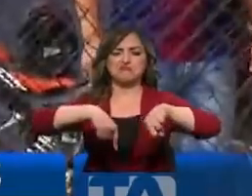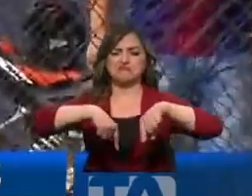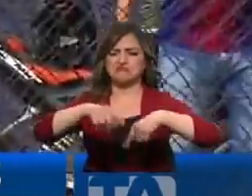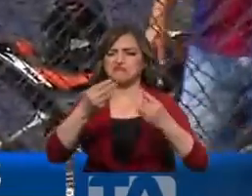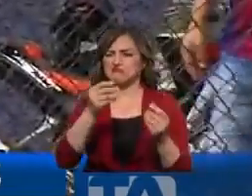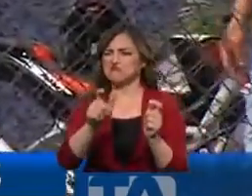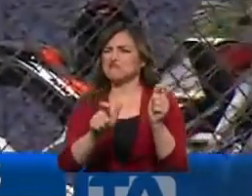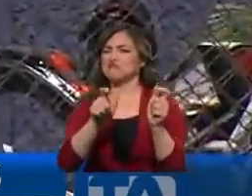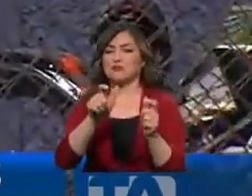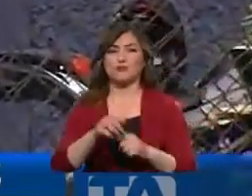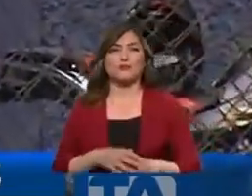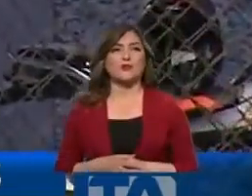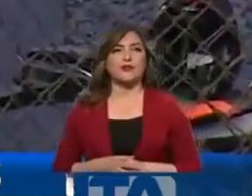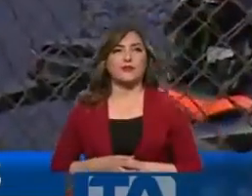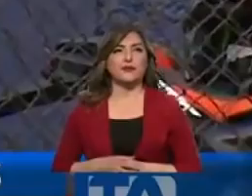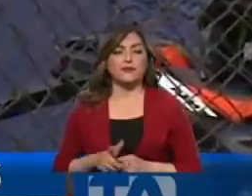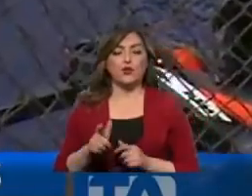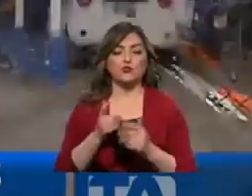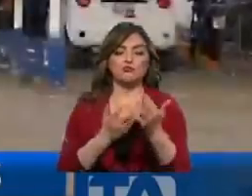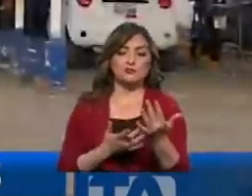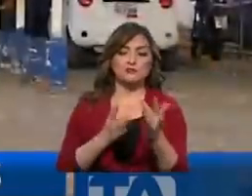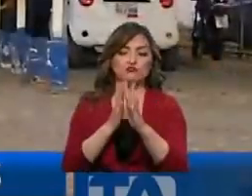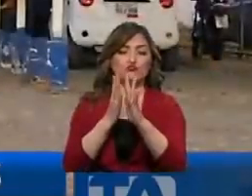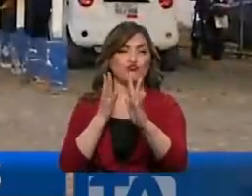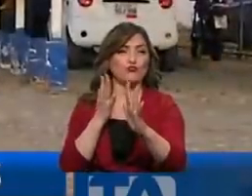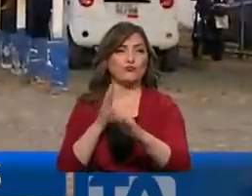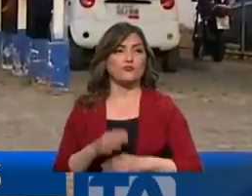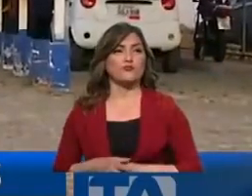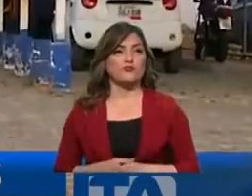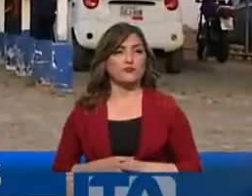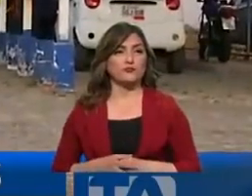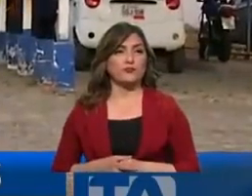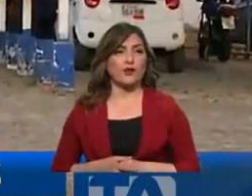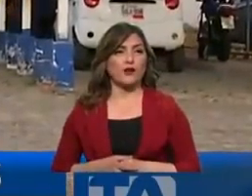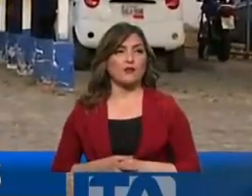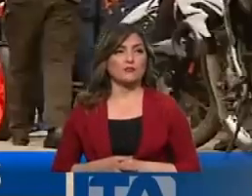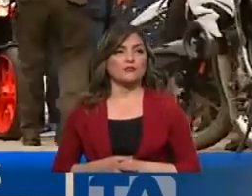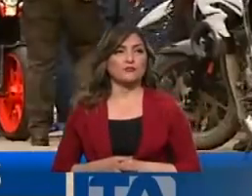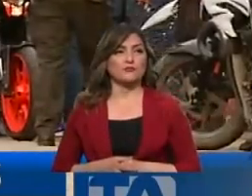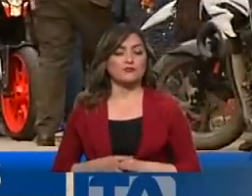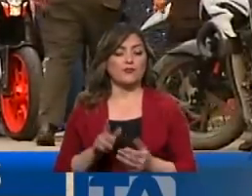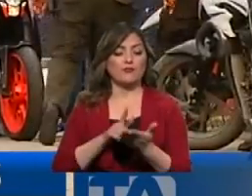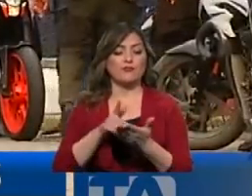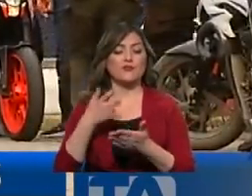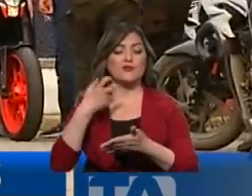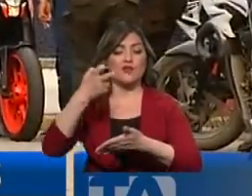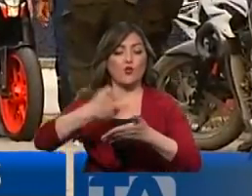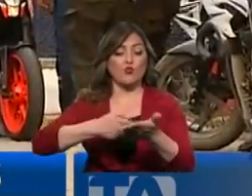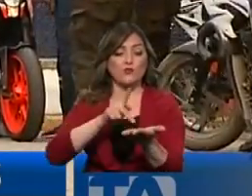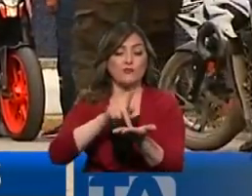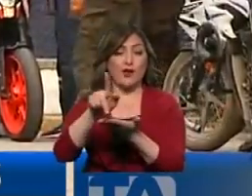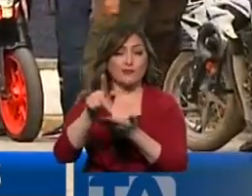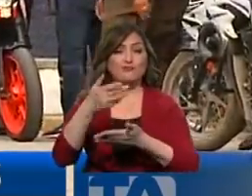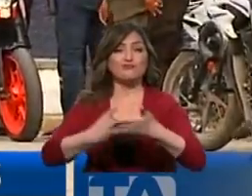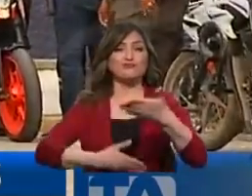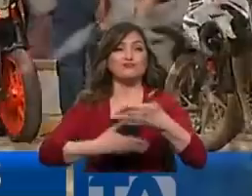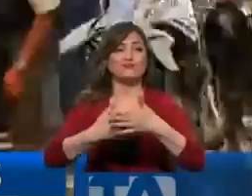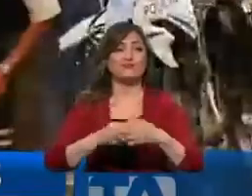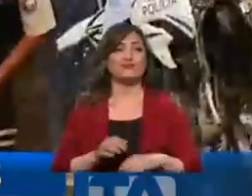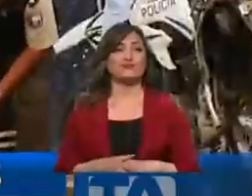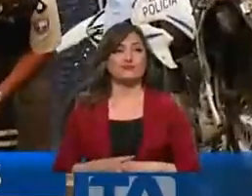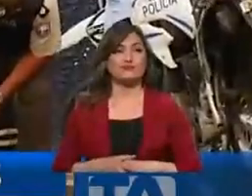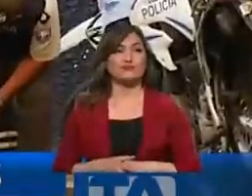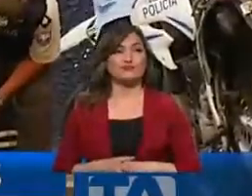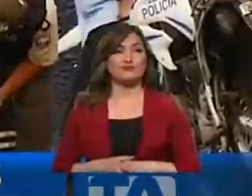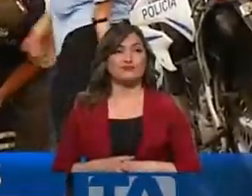De hecho, en el lugar todavía habían usuarios que hacían fila para acceder a la caja de recaudación de citaciones y partes, que fue precisamente el punto al que